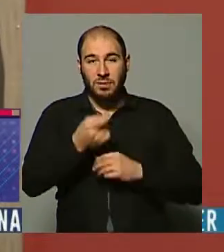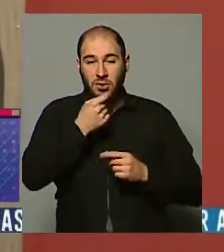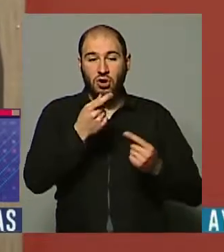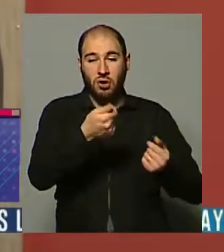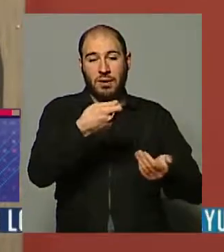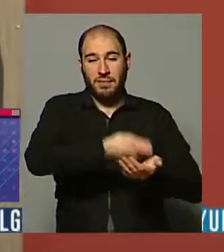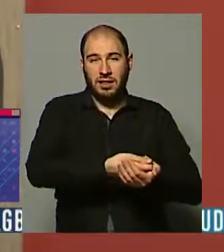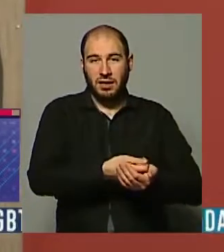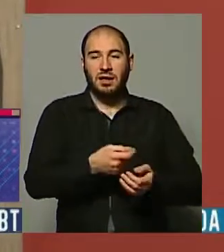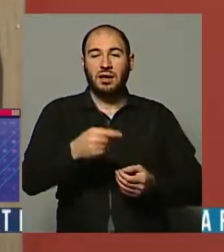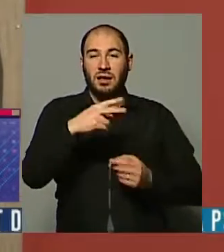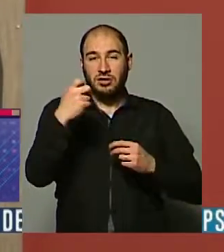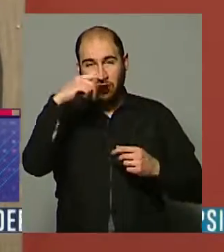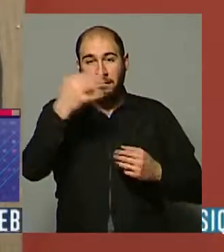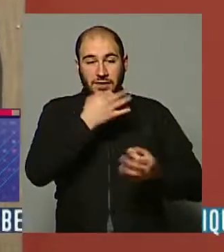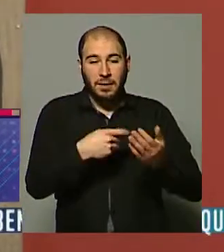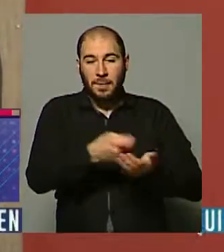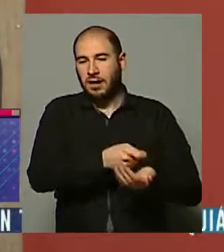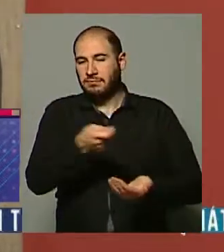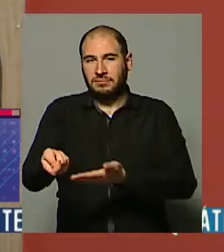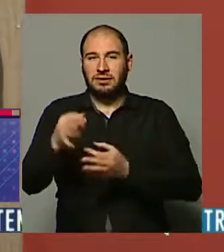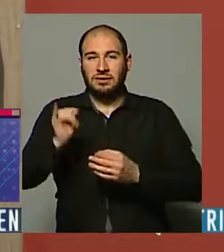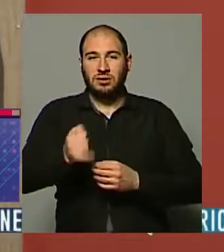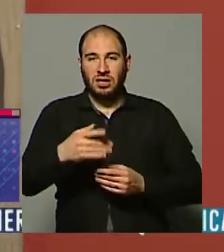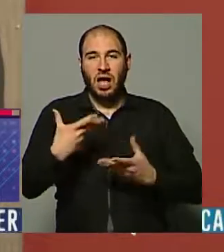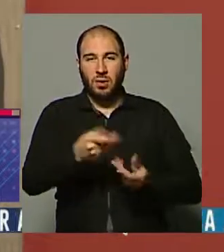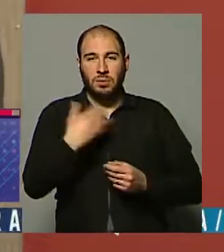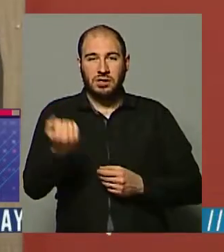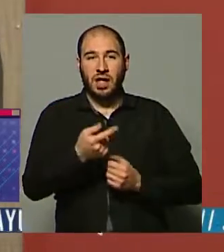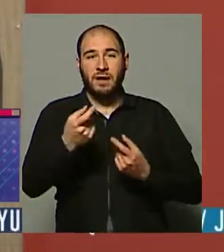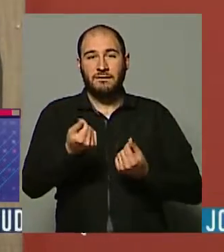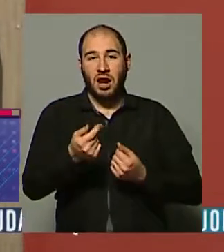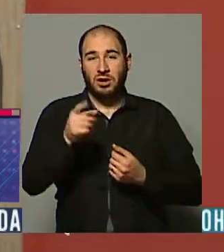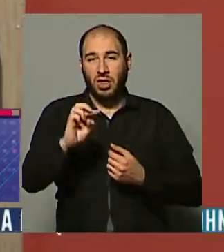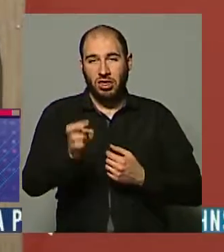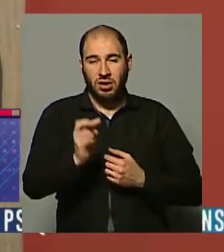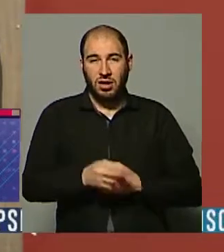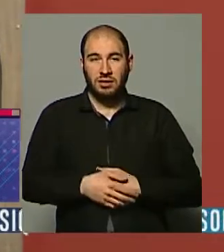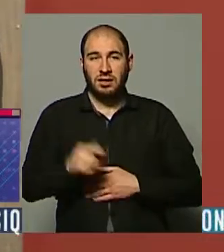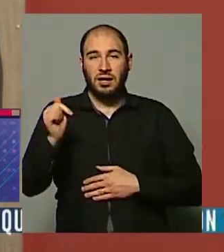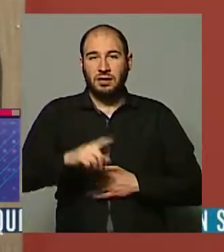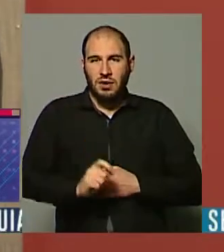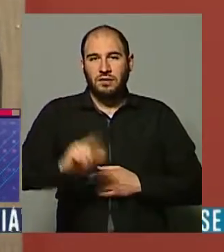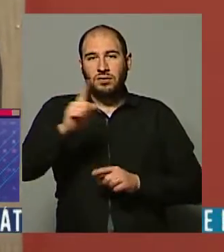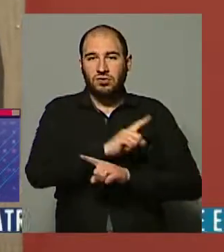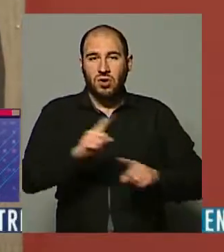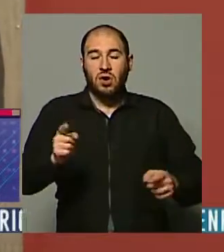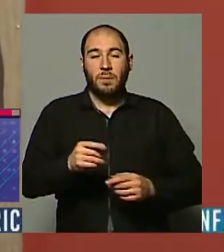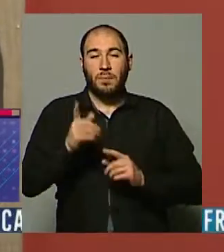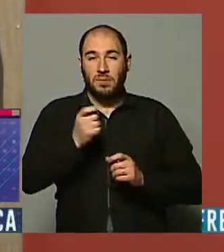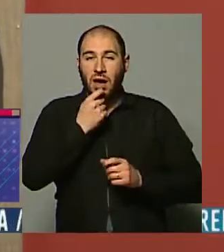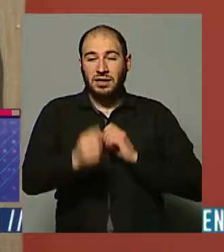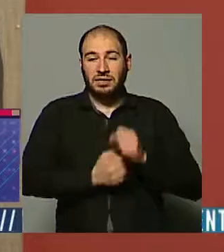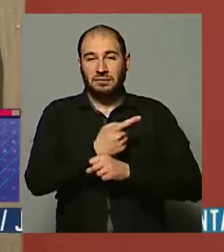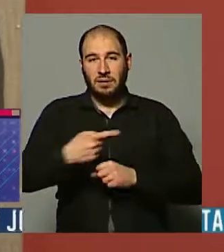cobran las exportaciones, con lo cual van a tener una ayuda sumamente importante para que la cotización del dólar no se dispare como lo venía haciendo hasta